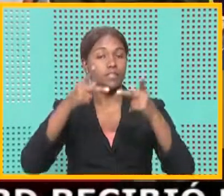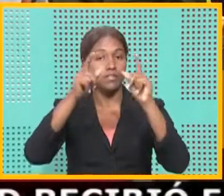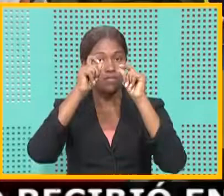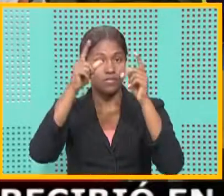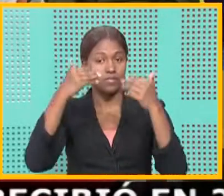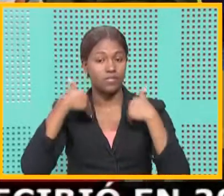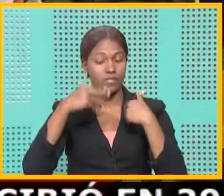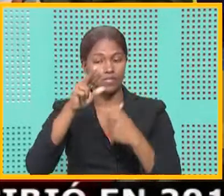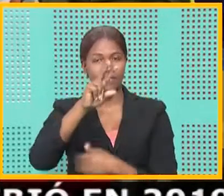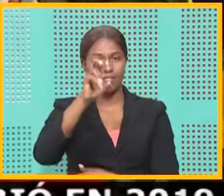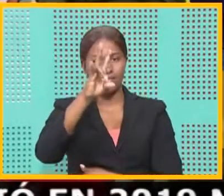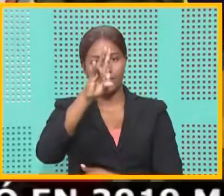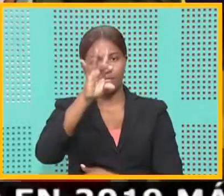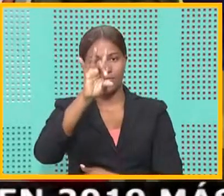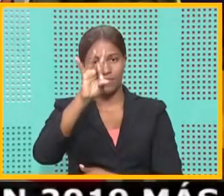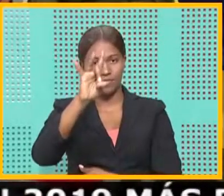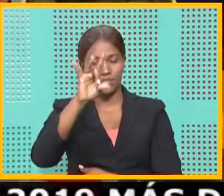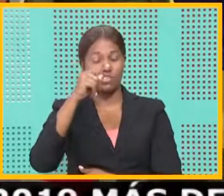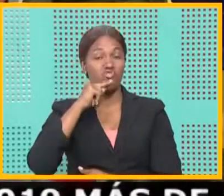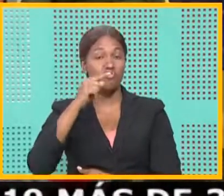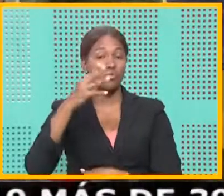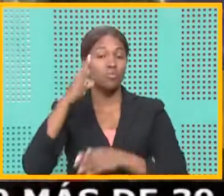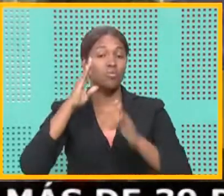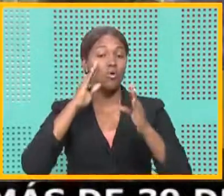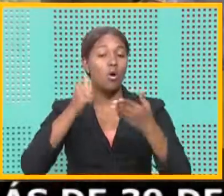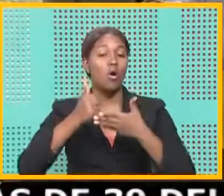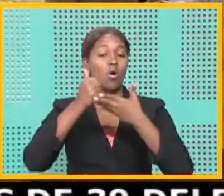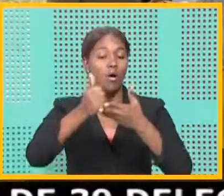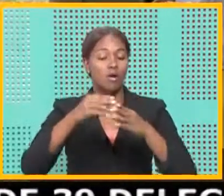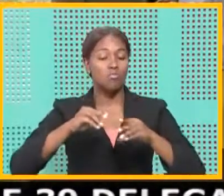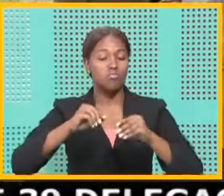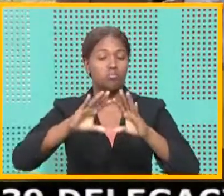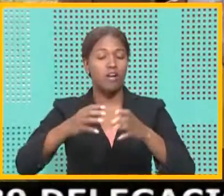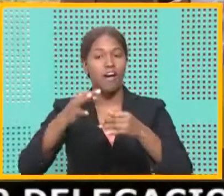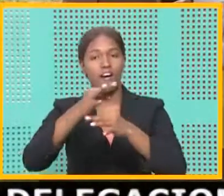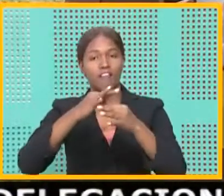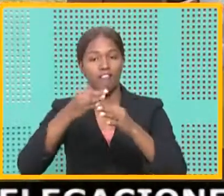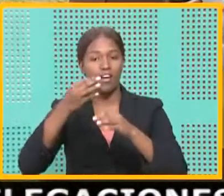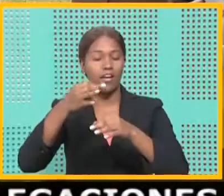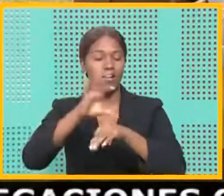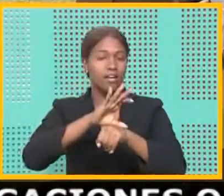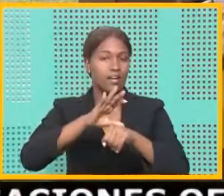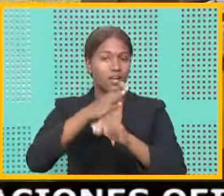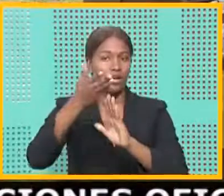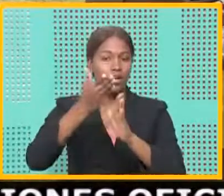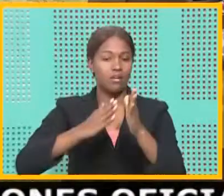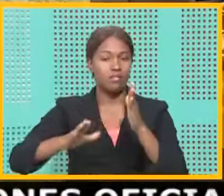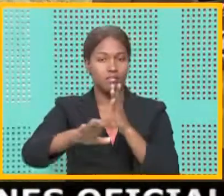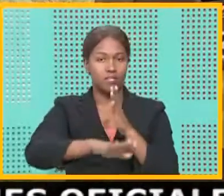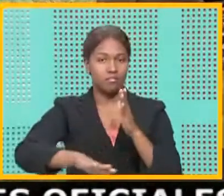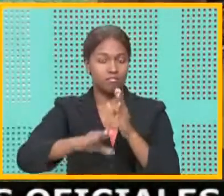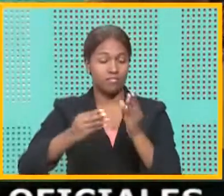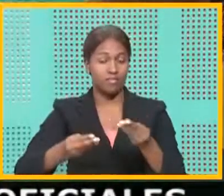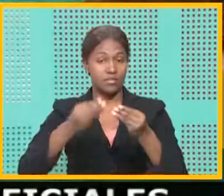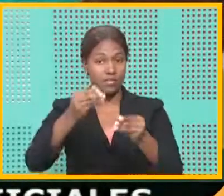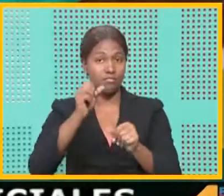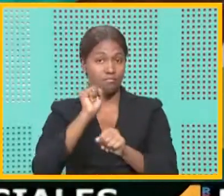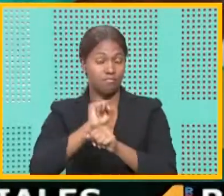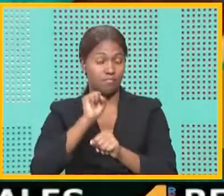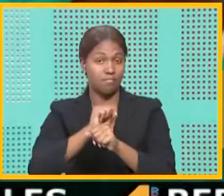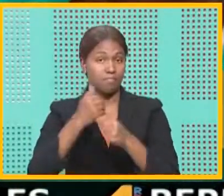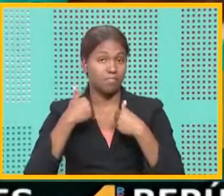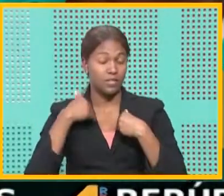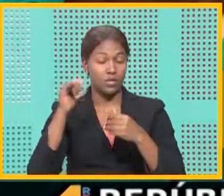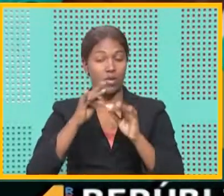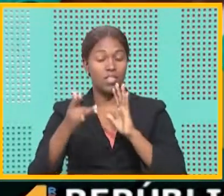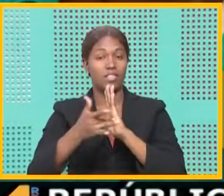Sorpresa 278 son promover los cultivos de café, cacao y aguacate en la zona, generar fuentes de empleo